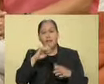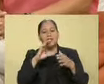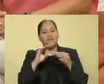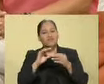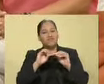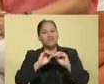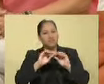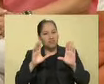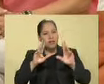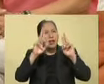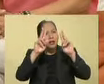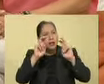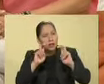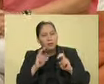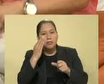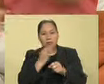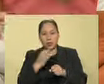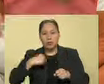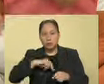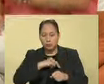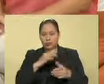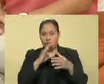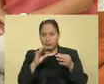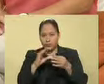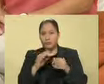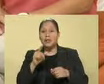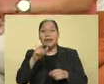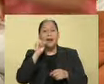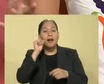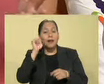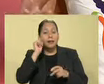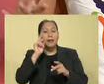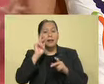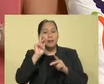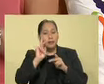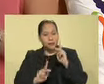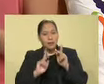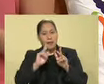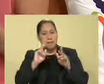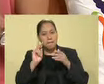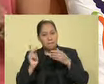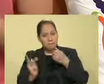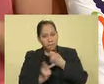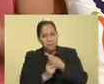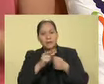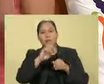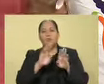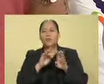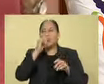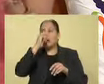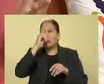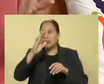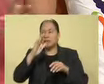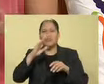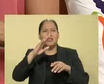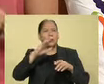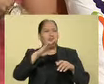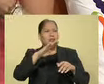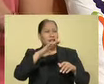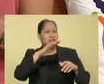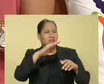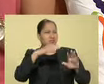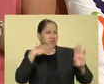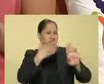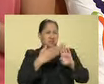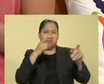entienda mucho de todo lo que vamos haciendo hoy. Que justo ayer dejamos pendiente el tema de la violencia y la agresividad social, pero hoy, para que